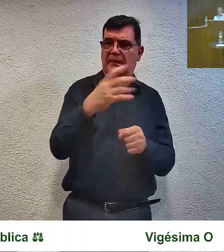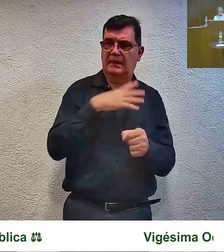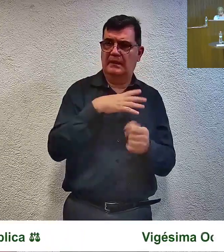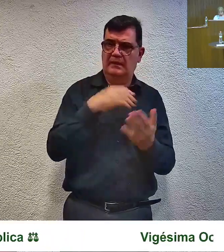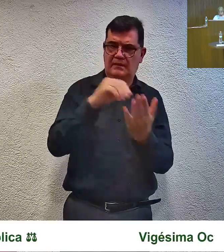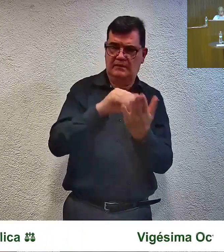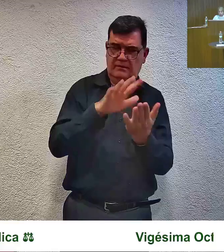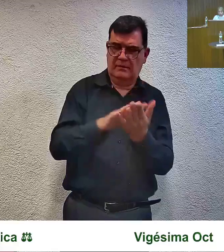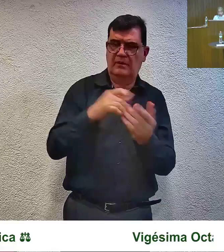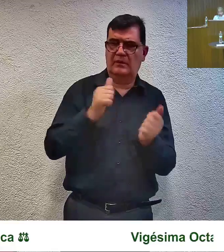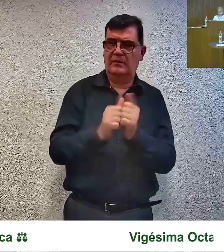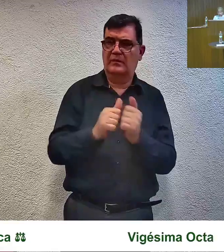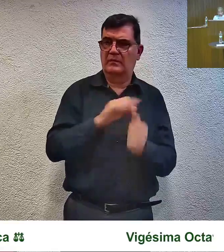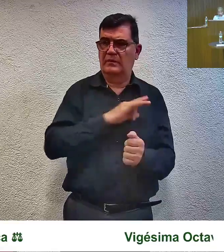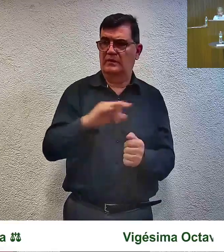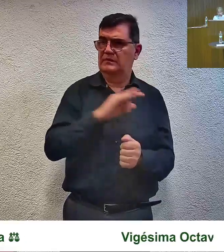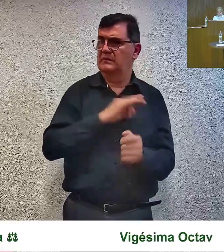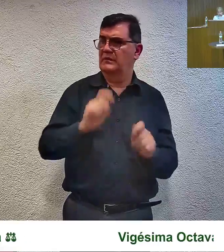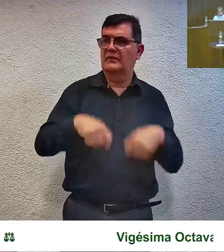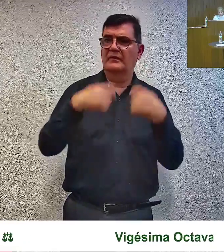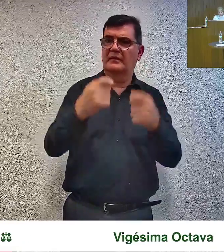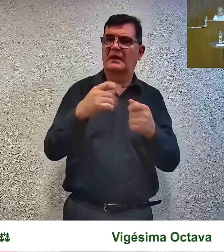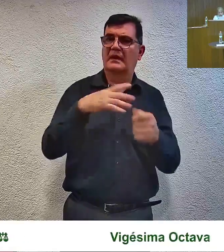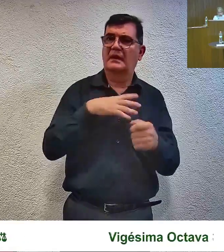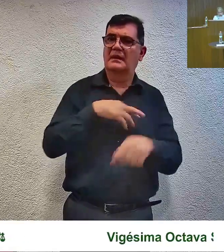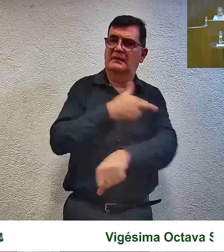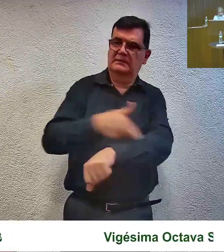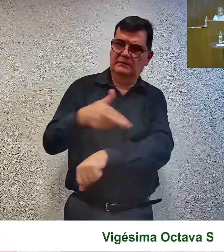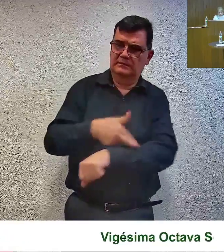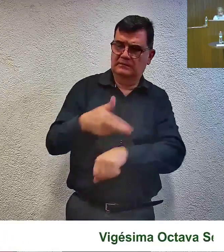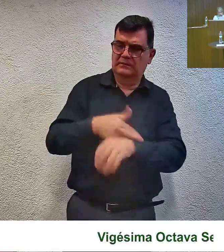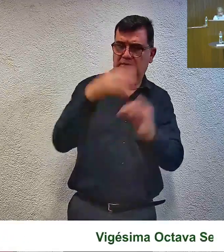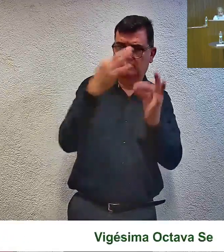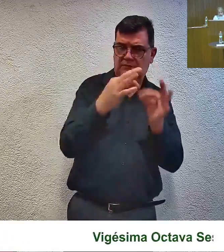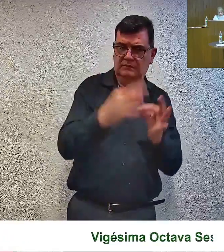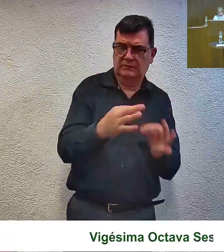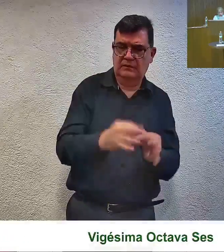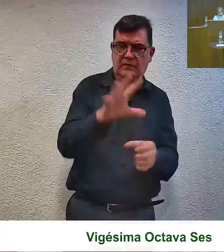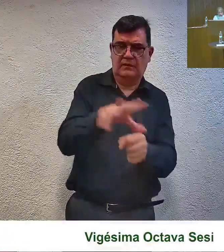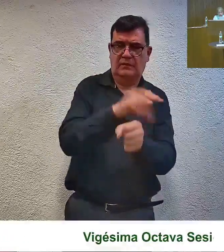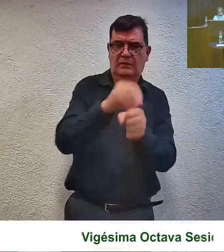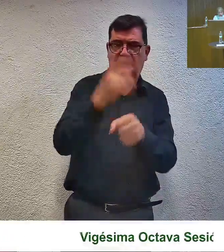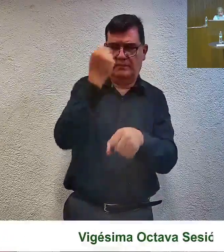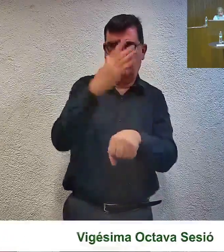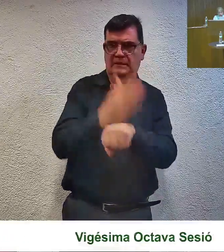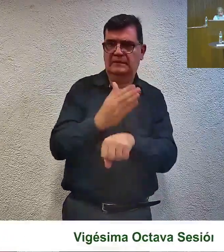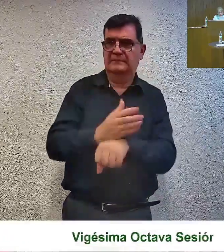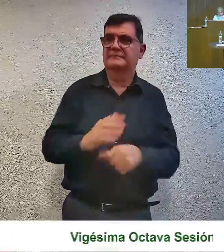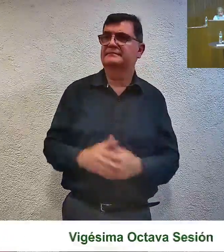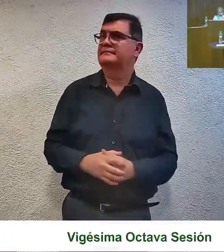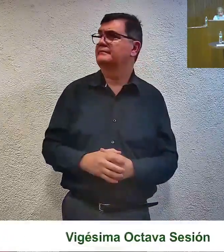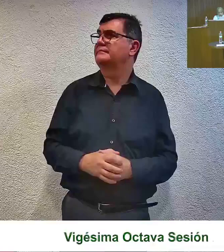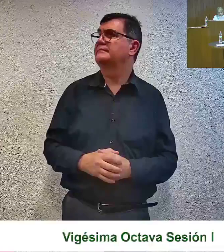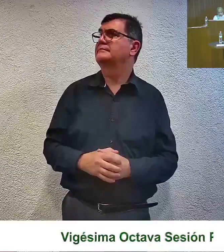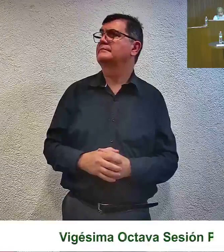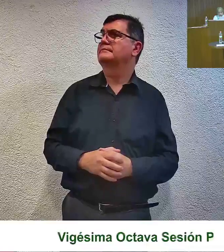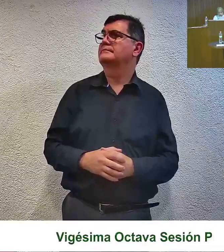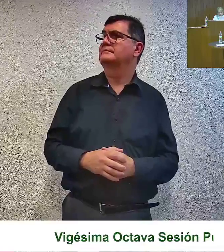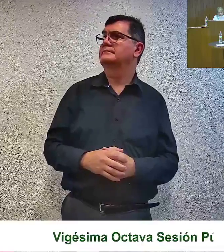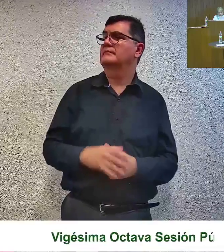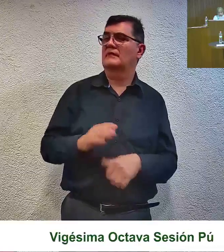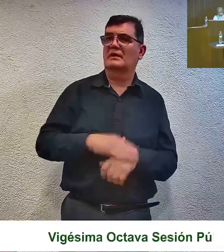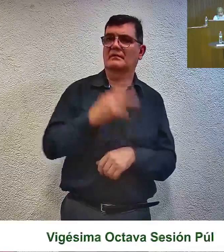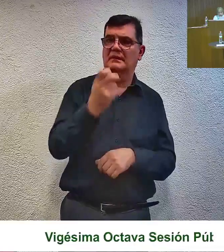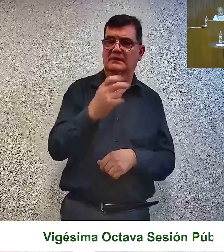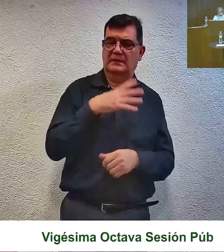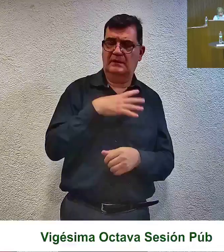jurisdiccional esté en posibilidades de emitir la correspondiente resolución de cumplimiento total de sentencia. por lo que